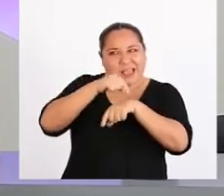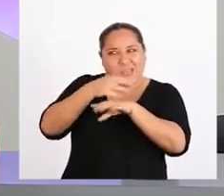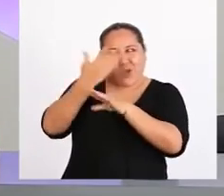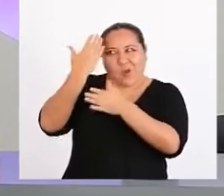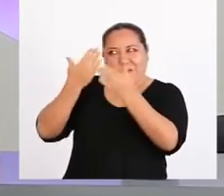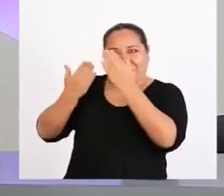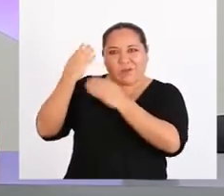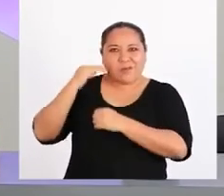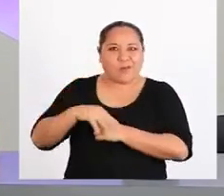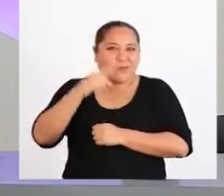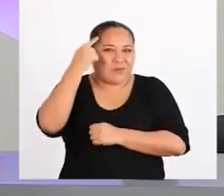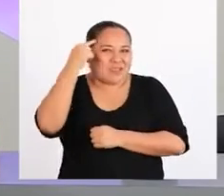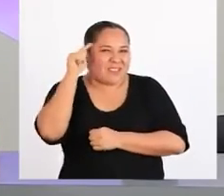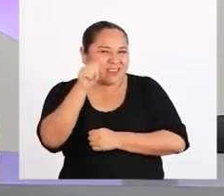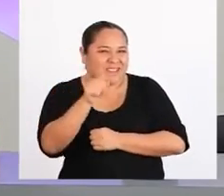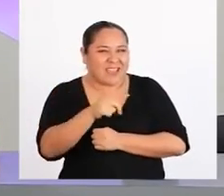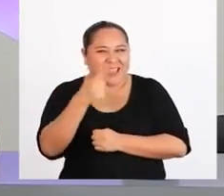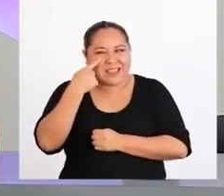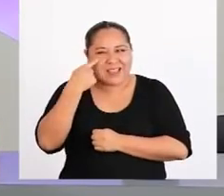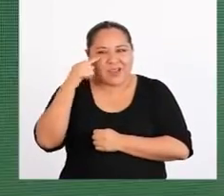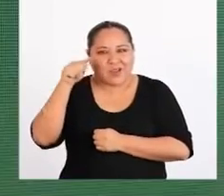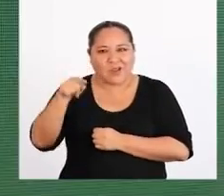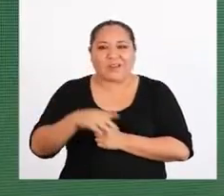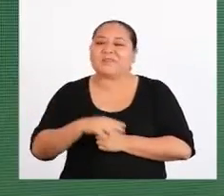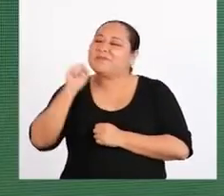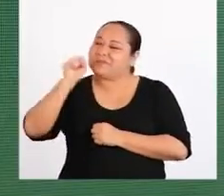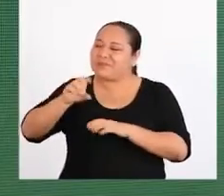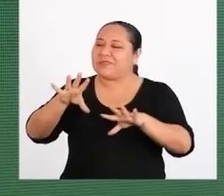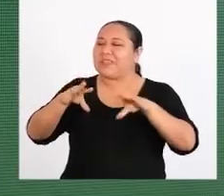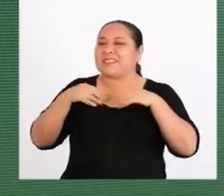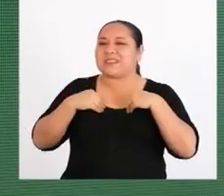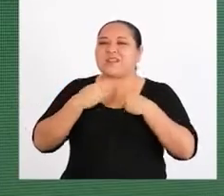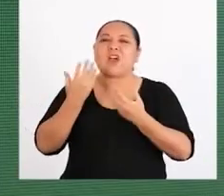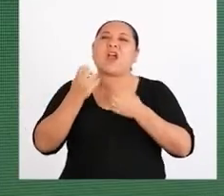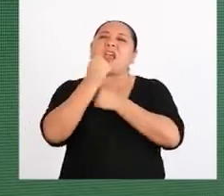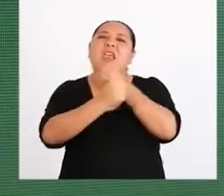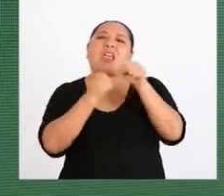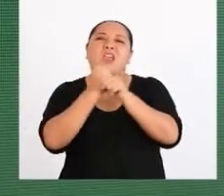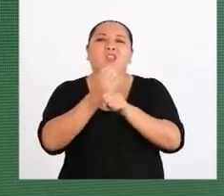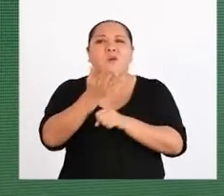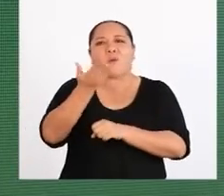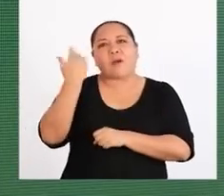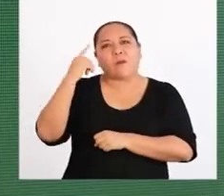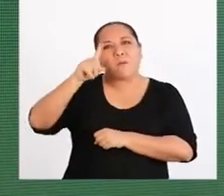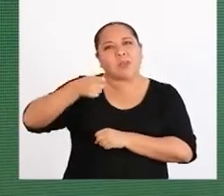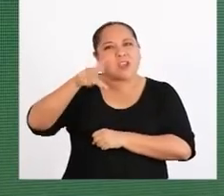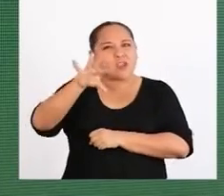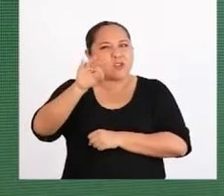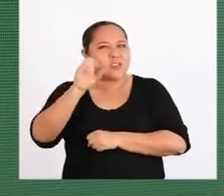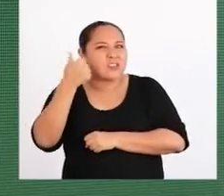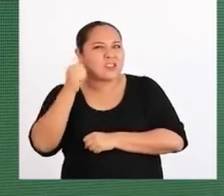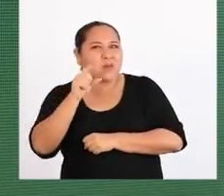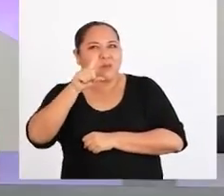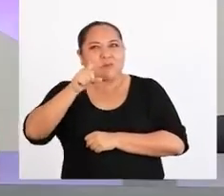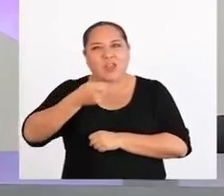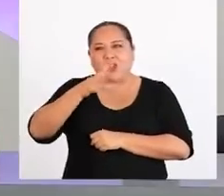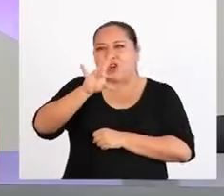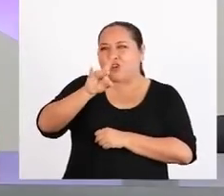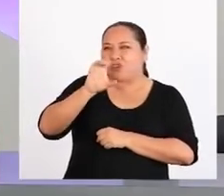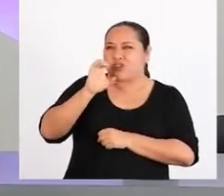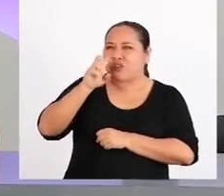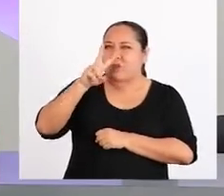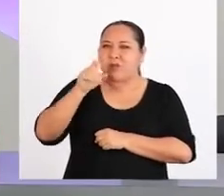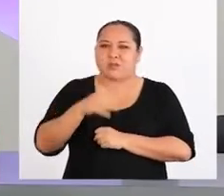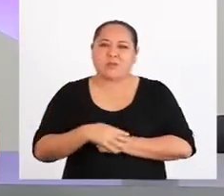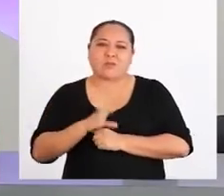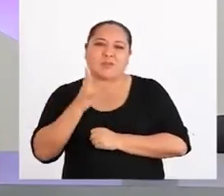tiempo. Creo que hay alguien a quien deberíamos conocer. Acepto. ¿A qué año vamos? ¿1910? ¿1821?